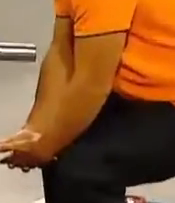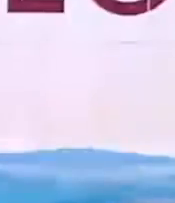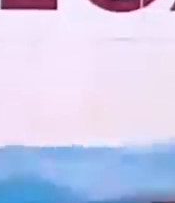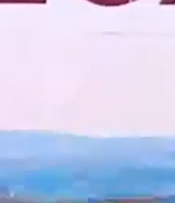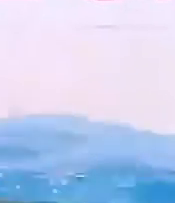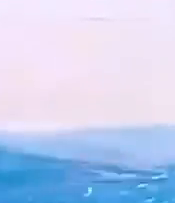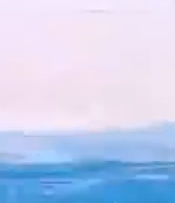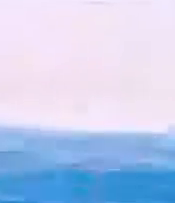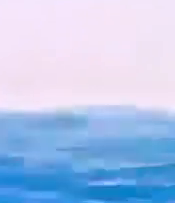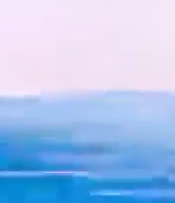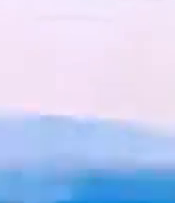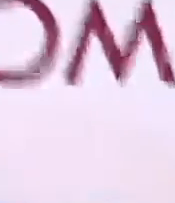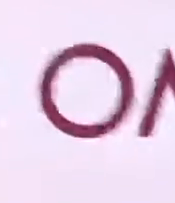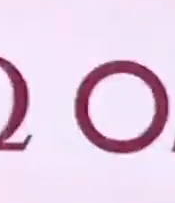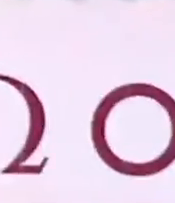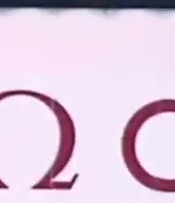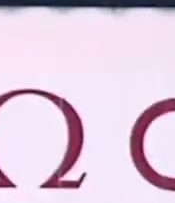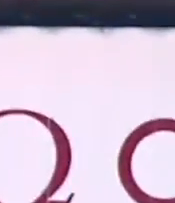Ahora son los mejores.